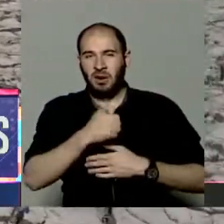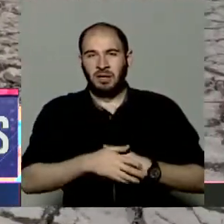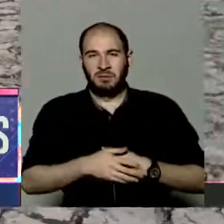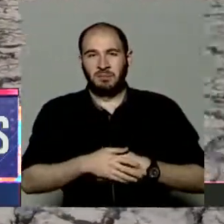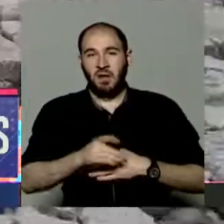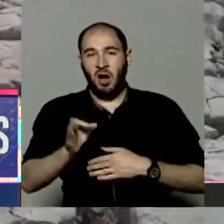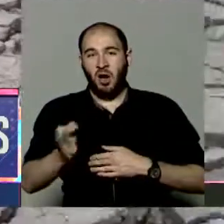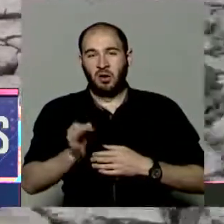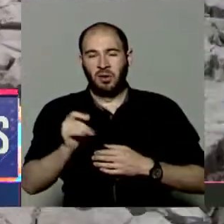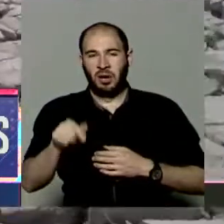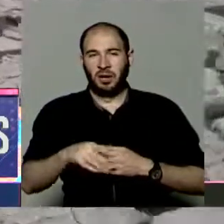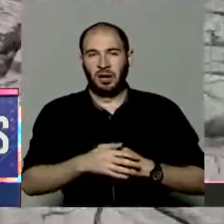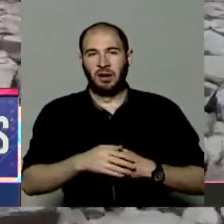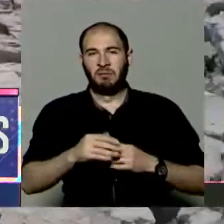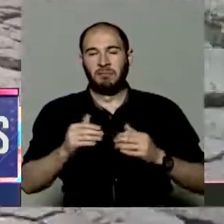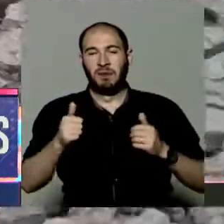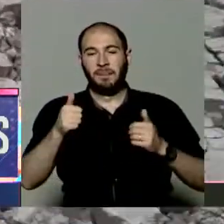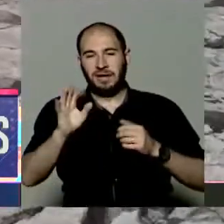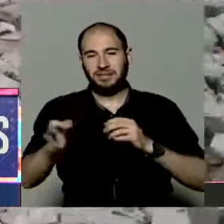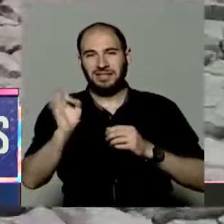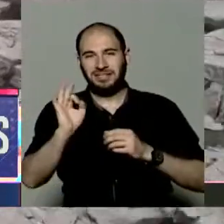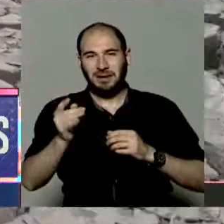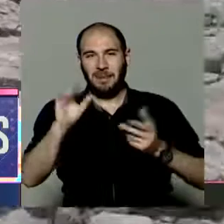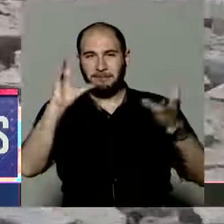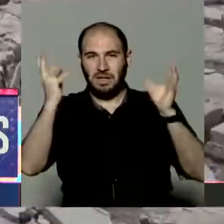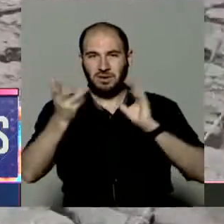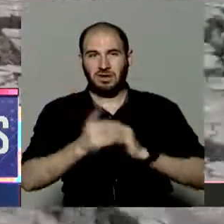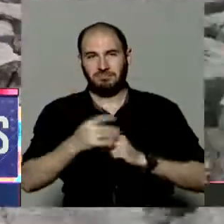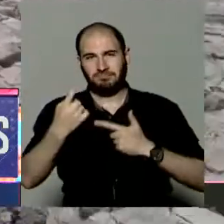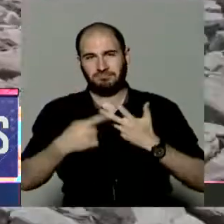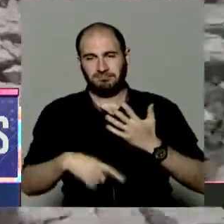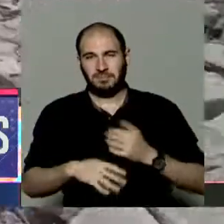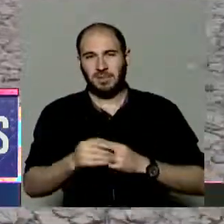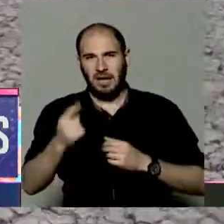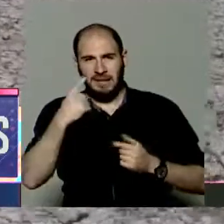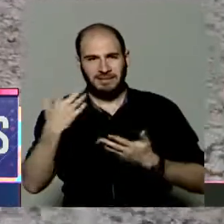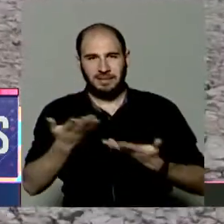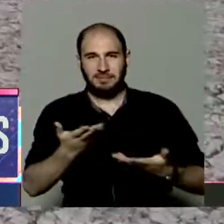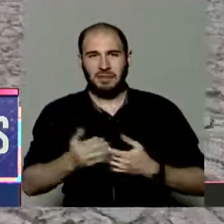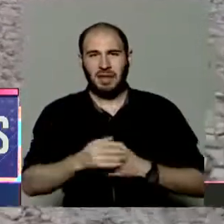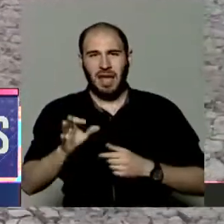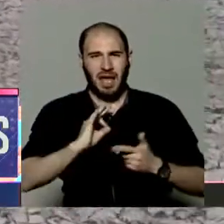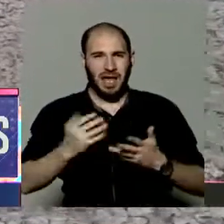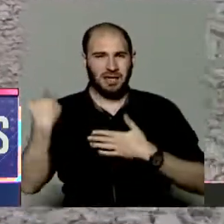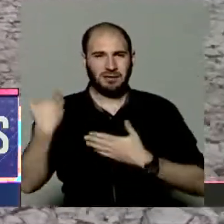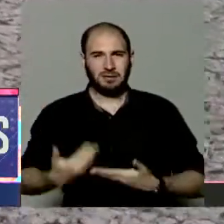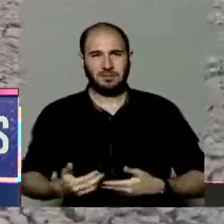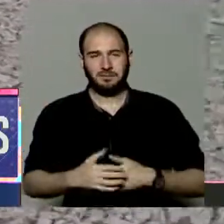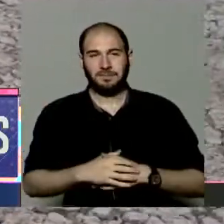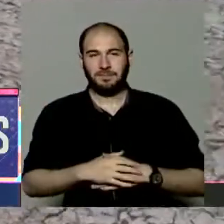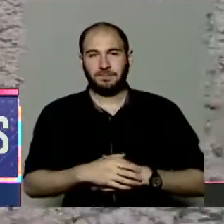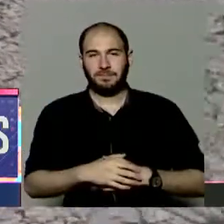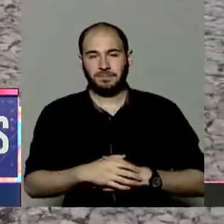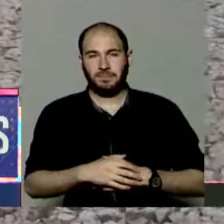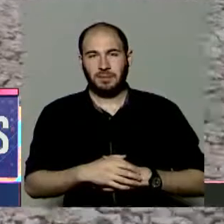hizo en octubre unos paneles de expertos meteorólogos, etcétera, viendo esta situación de varios años. En realidad lo